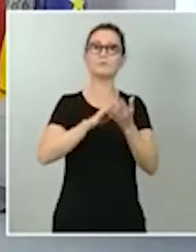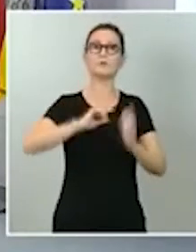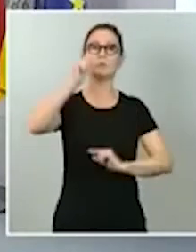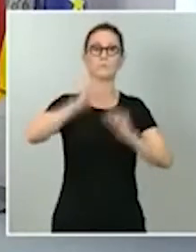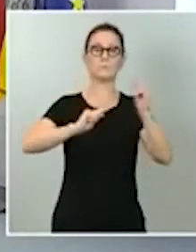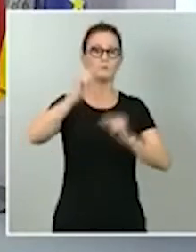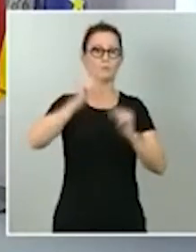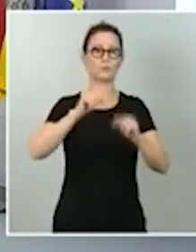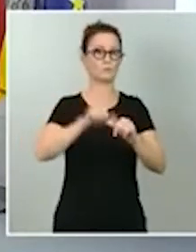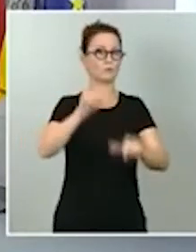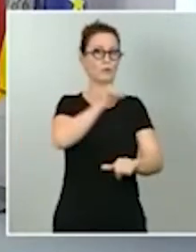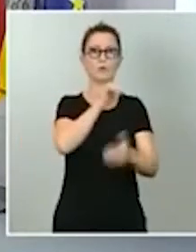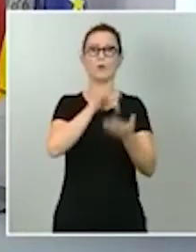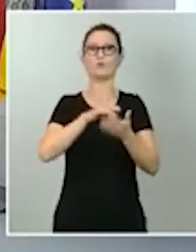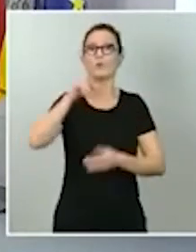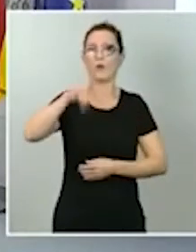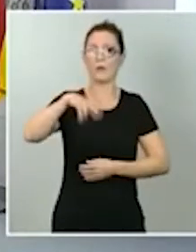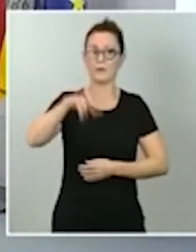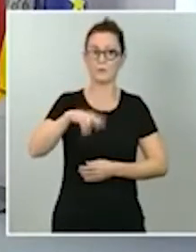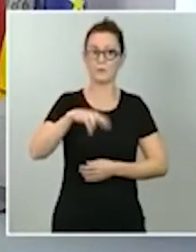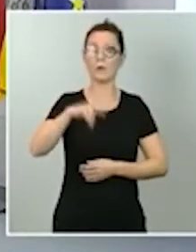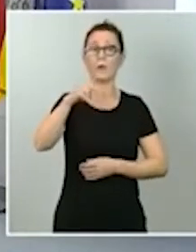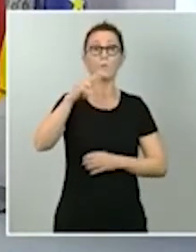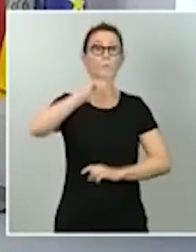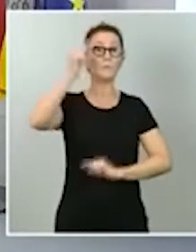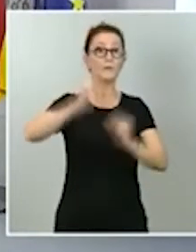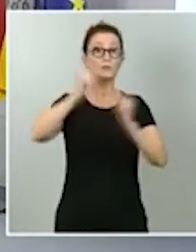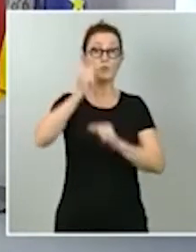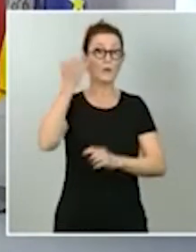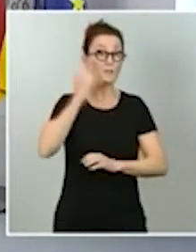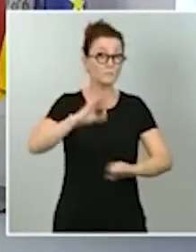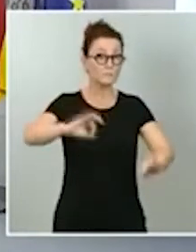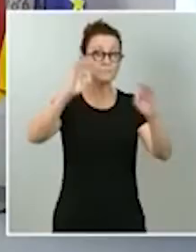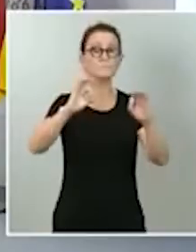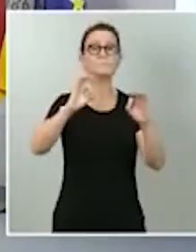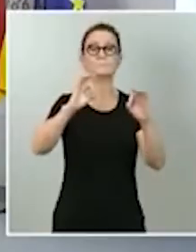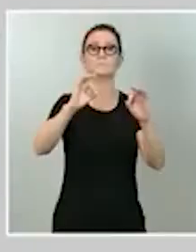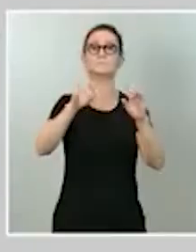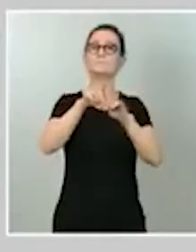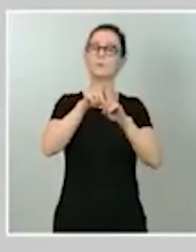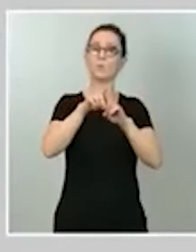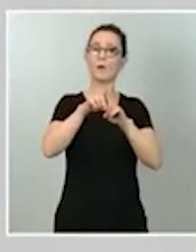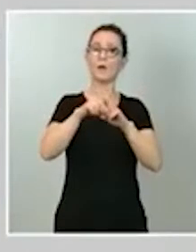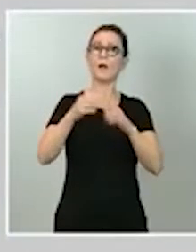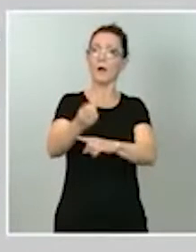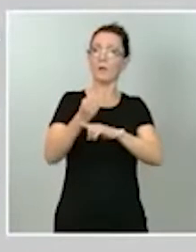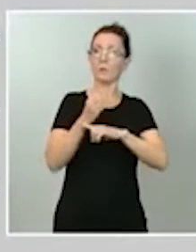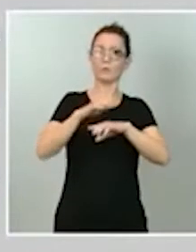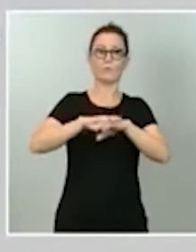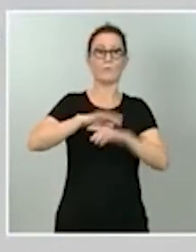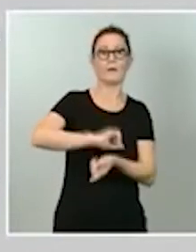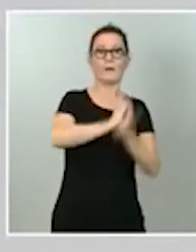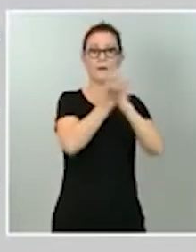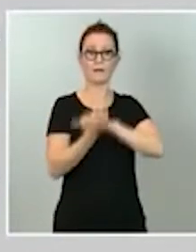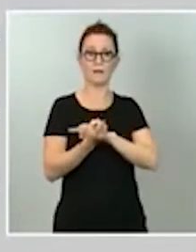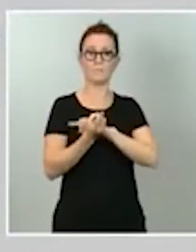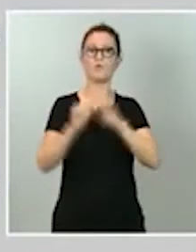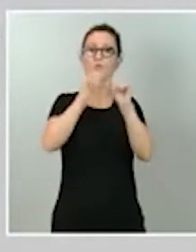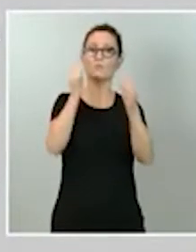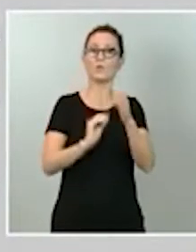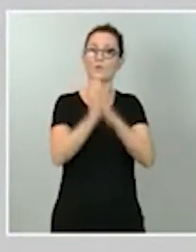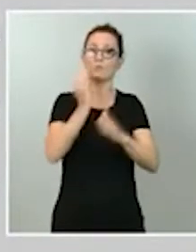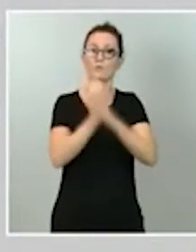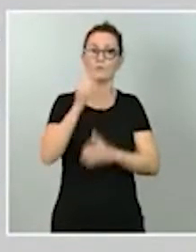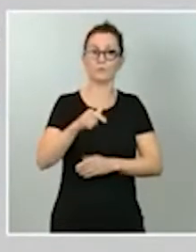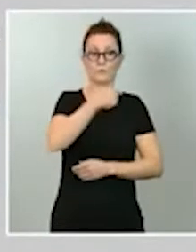presupuesto extraordinario que está llamado a poner en las bases para este cambio del modelo productivo del país para hacer una españa más